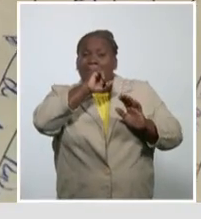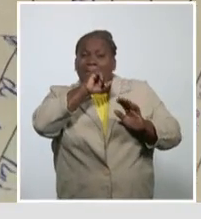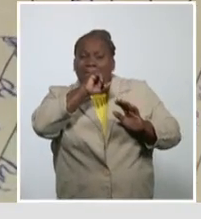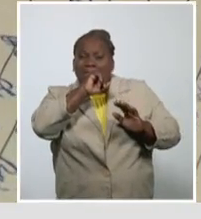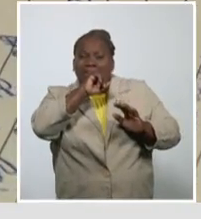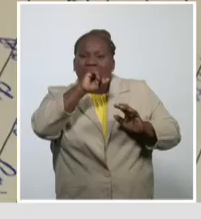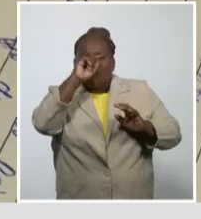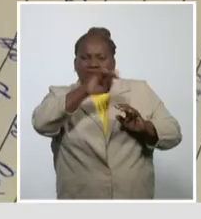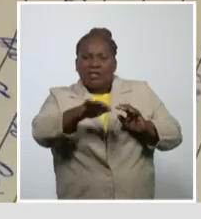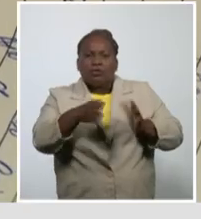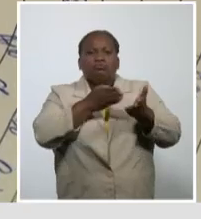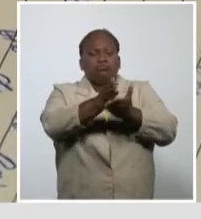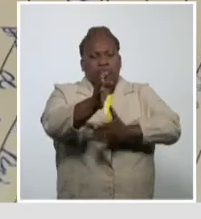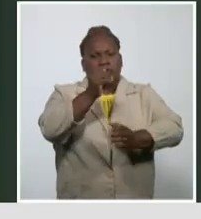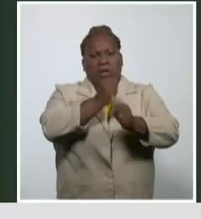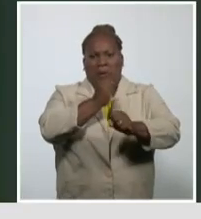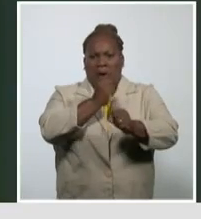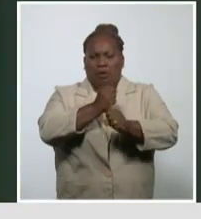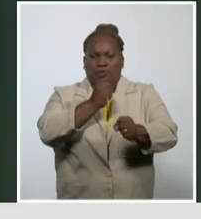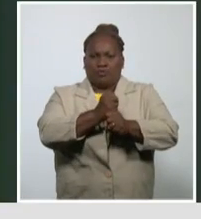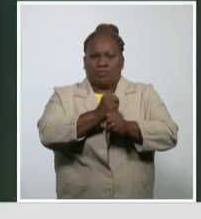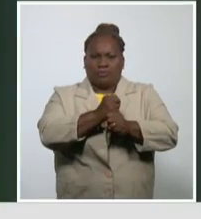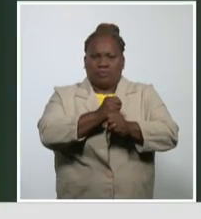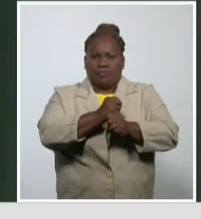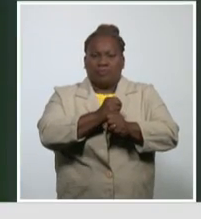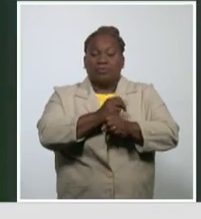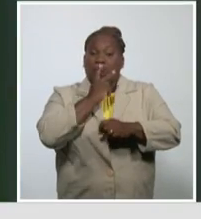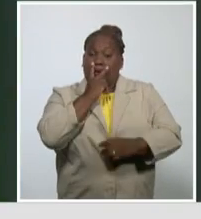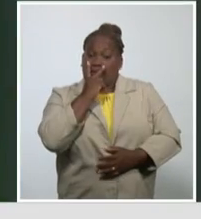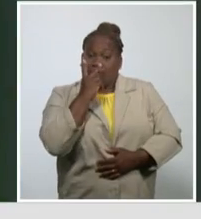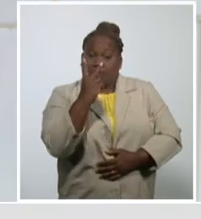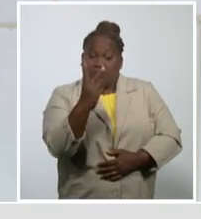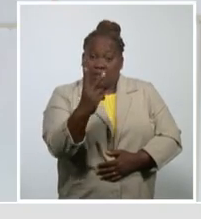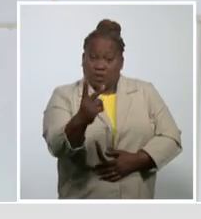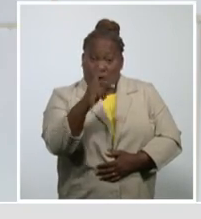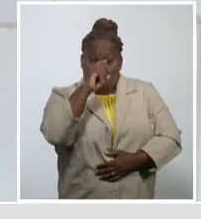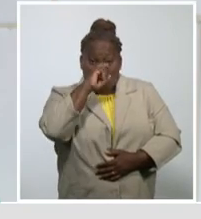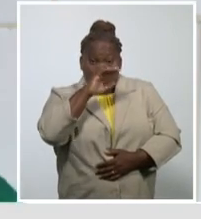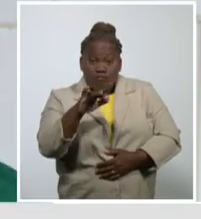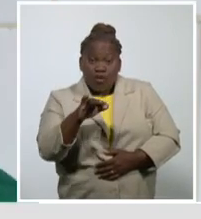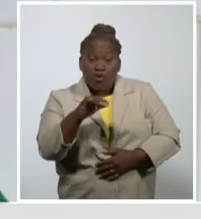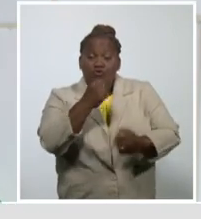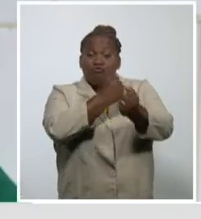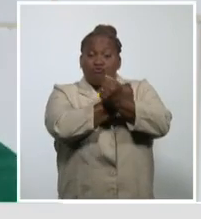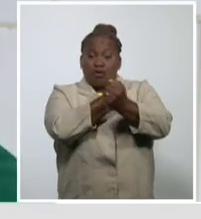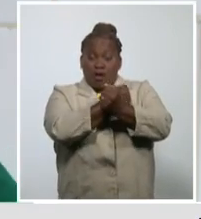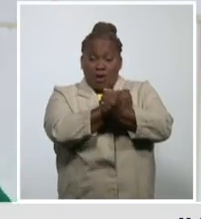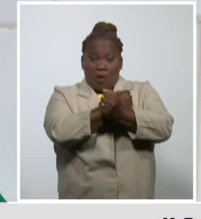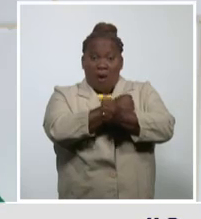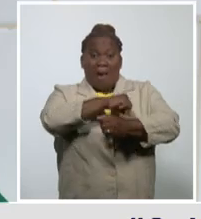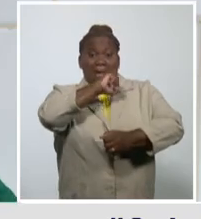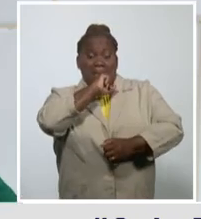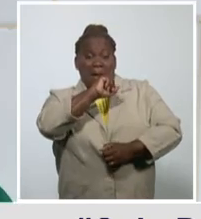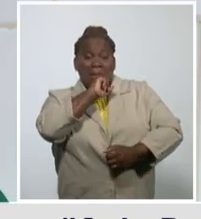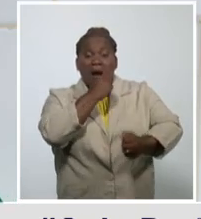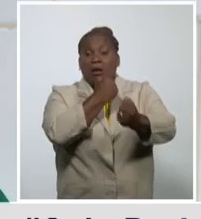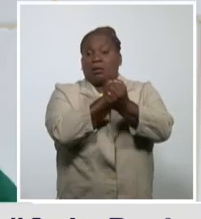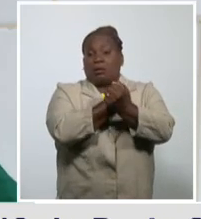su trabajo, ya sea en la atención del niño de riesgo, de la materna de